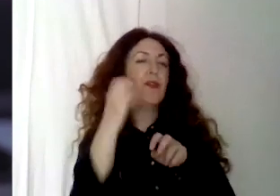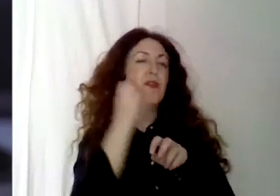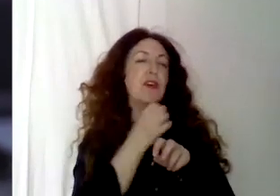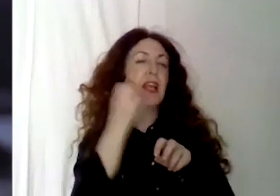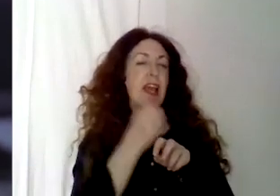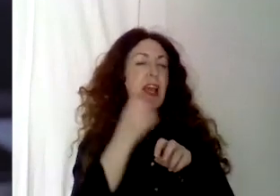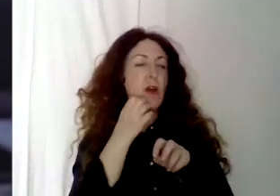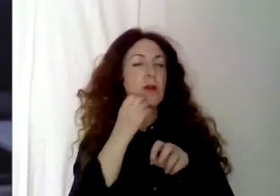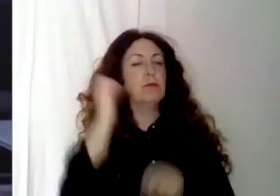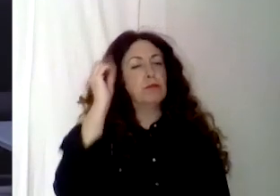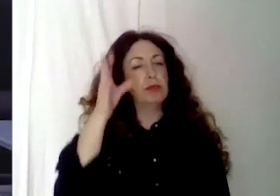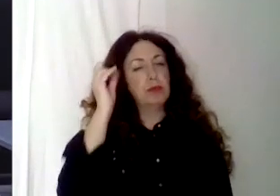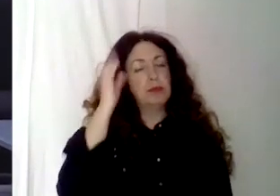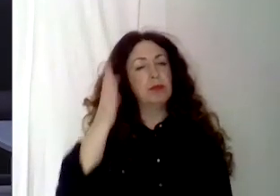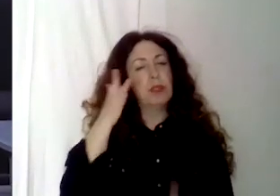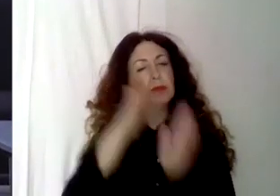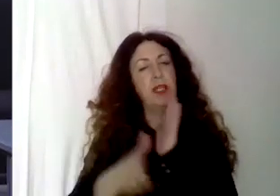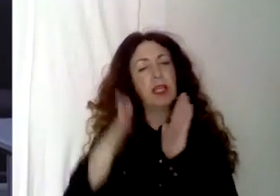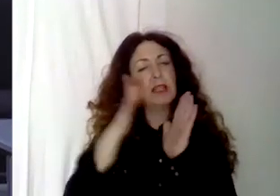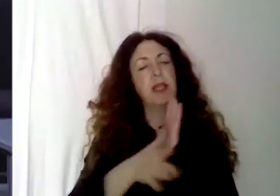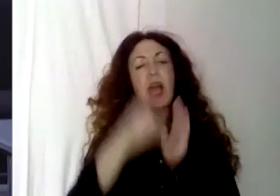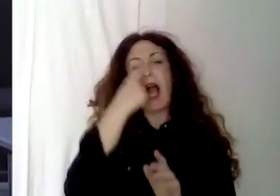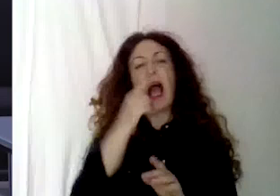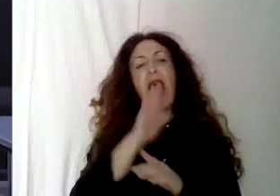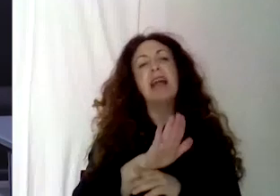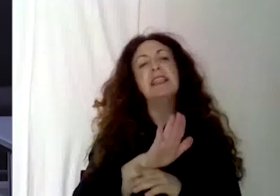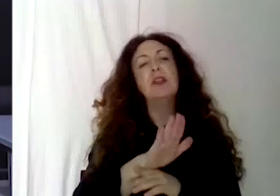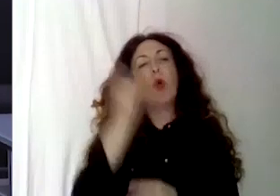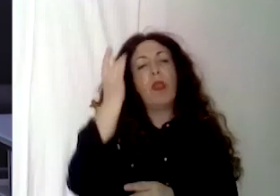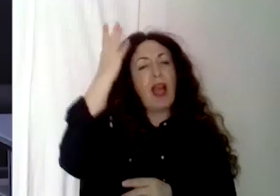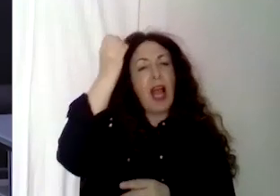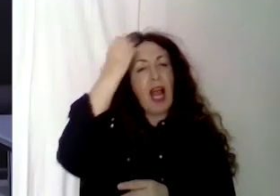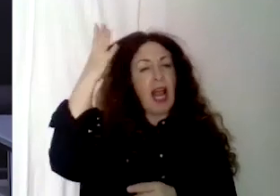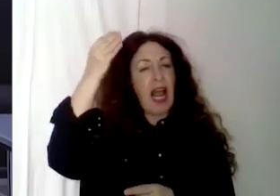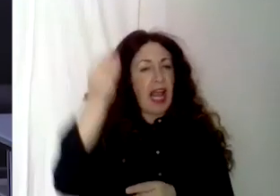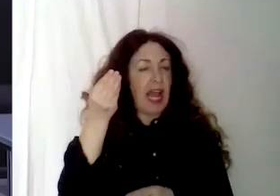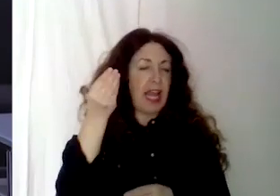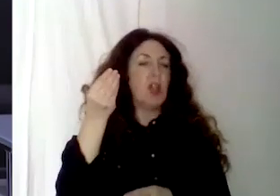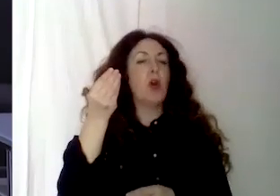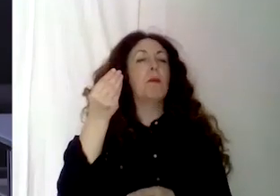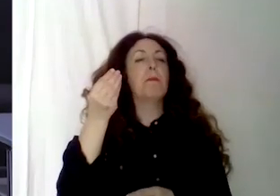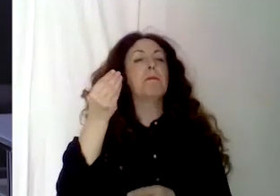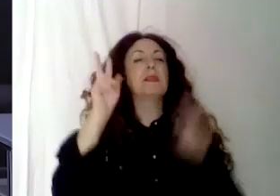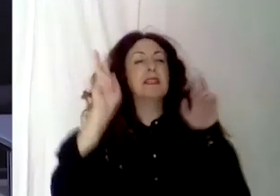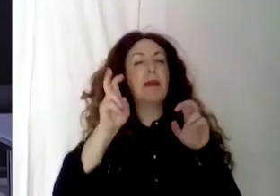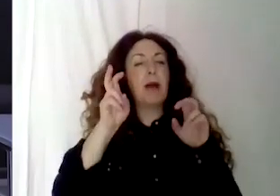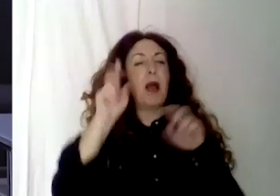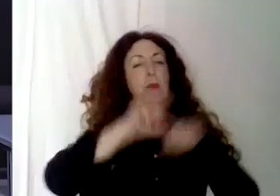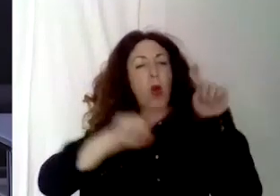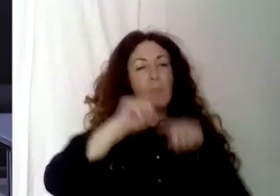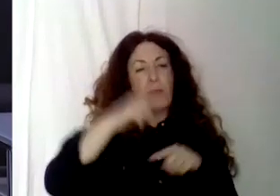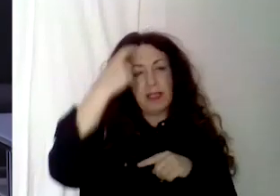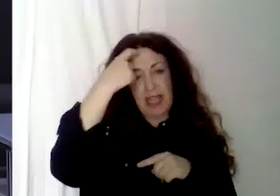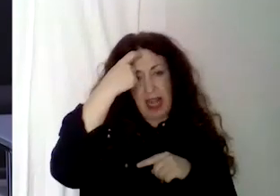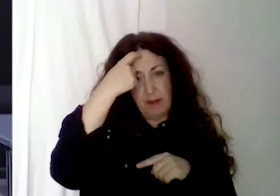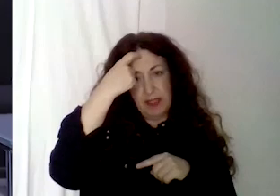la mente. Y al final le preguntó, ¿podemos indagar la mente? Dice, usted no, yo sí.